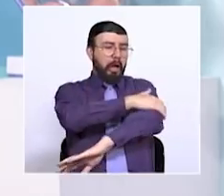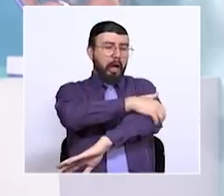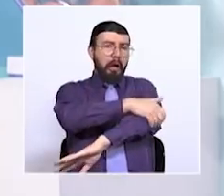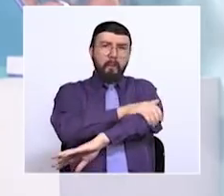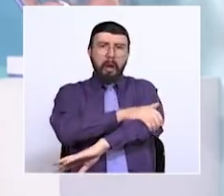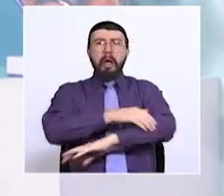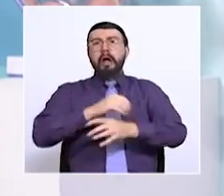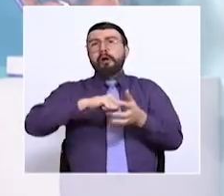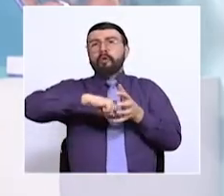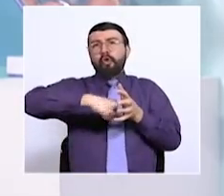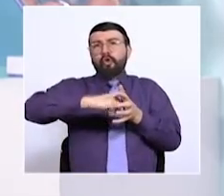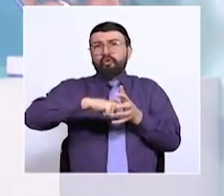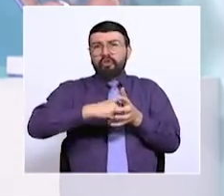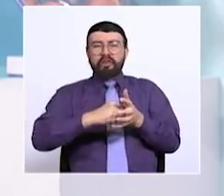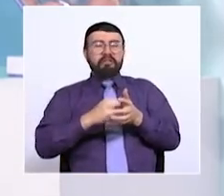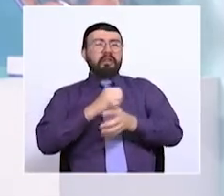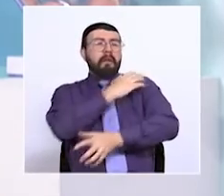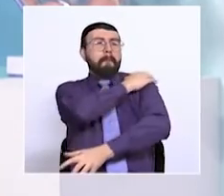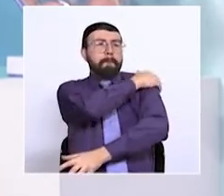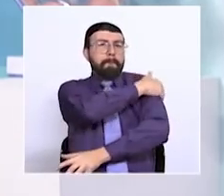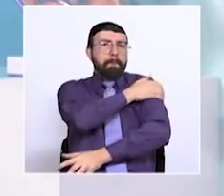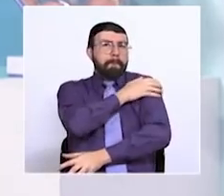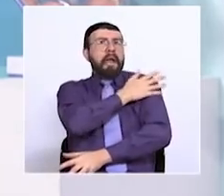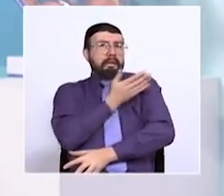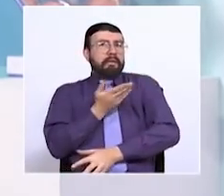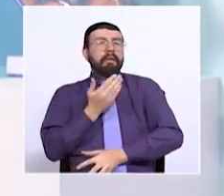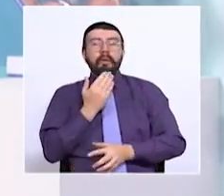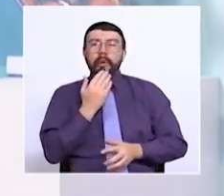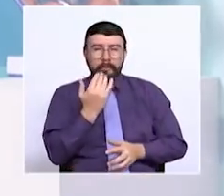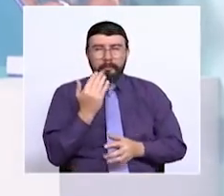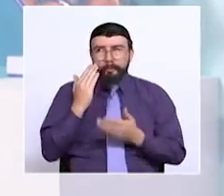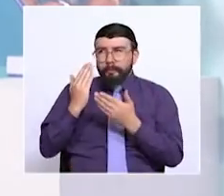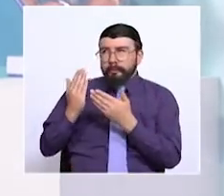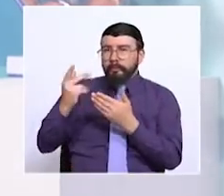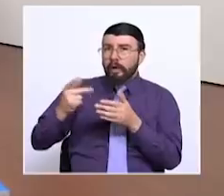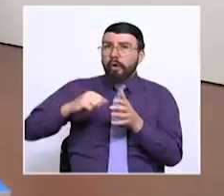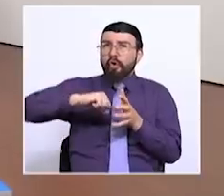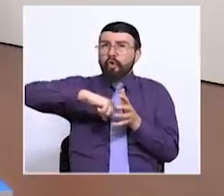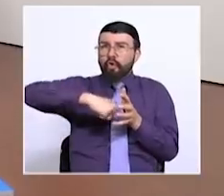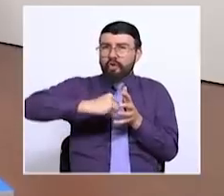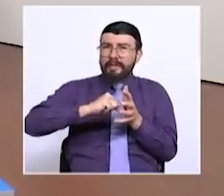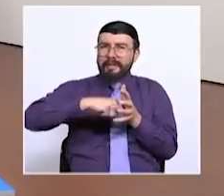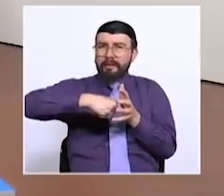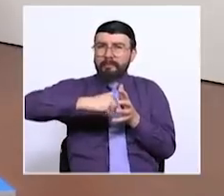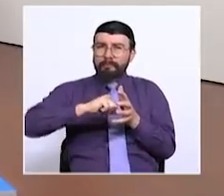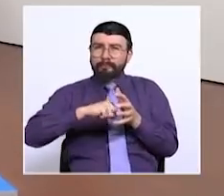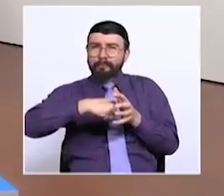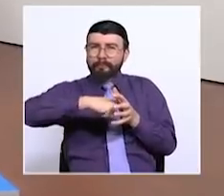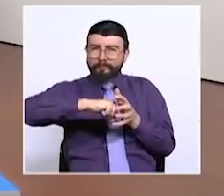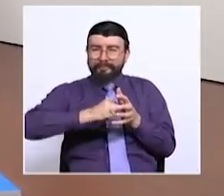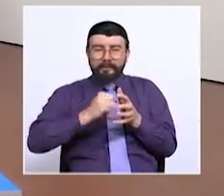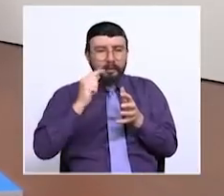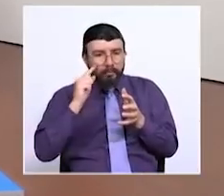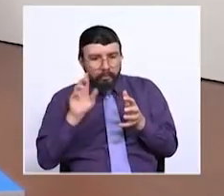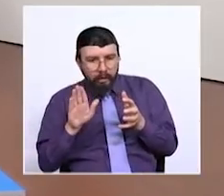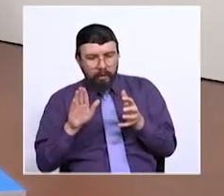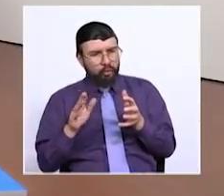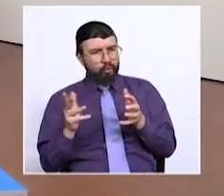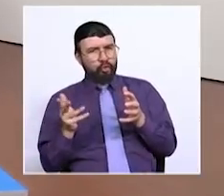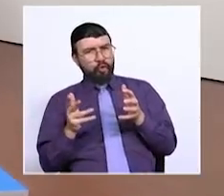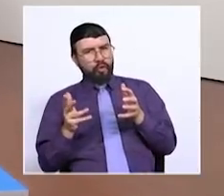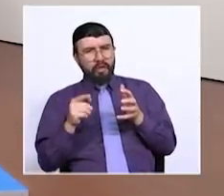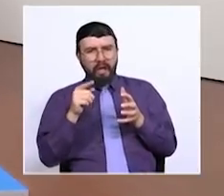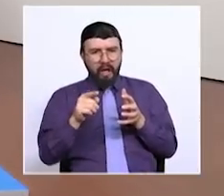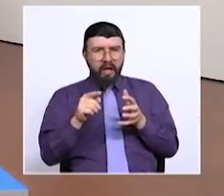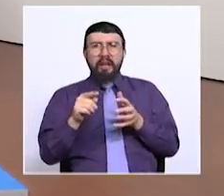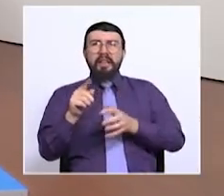Digamos, en la rodilla, voy a mostrar una rodilla acá, perdón, para mostrarles dónde están los